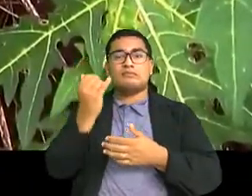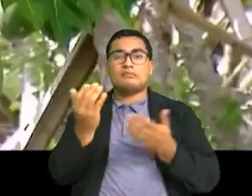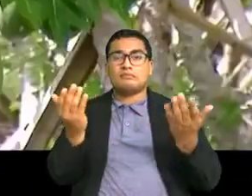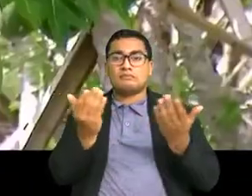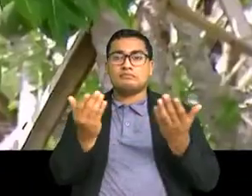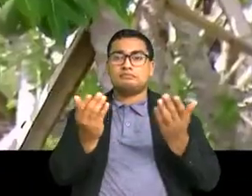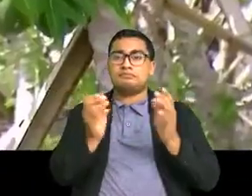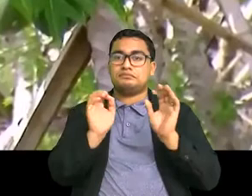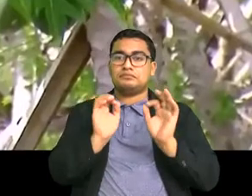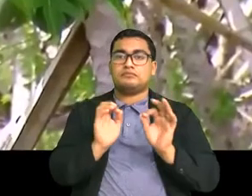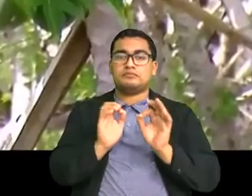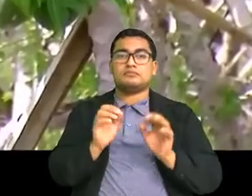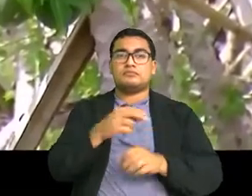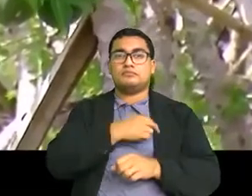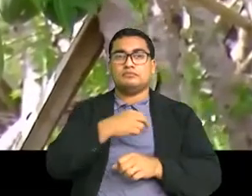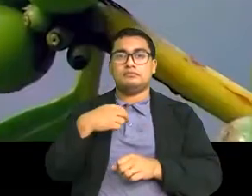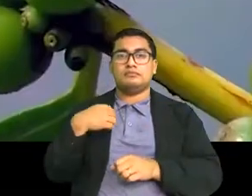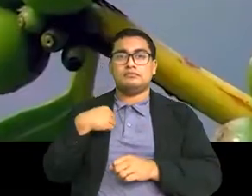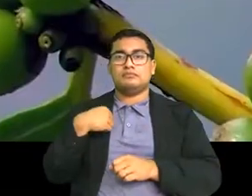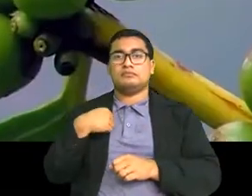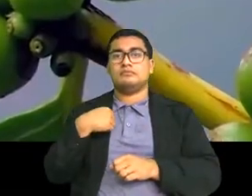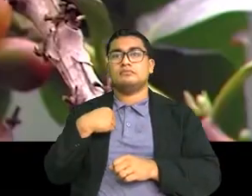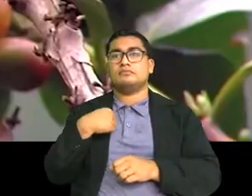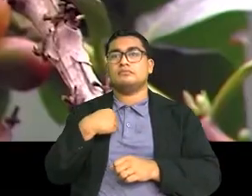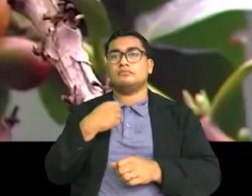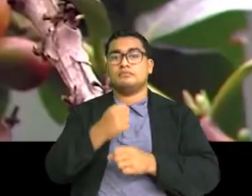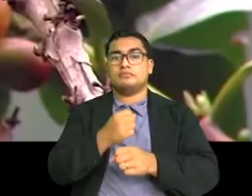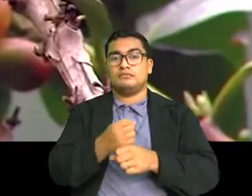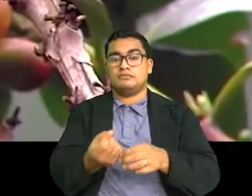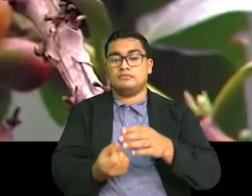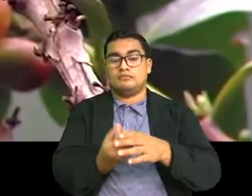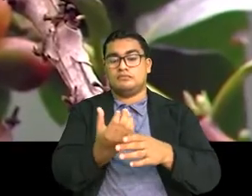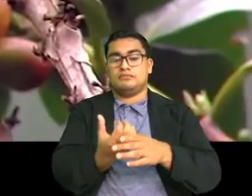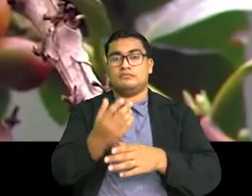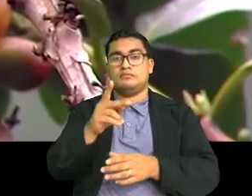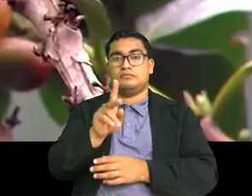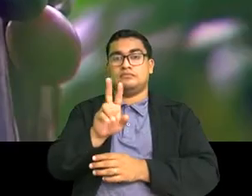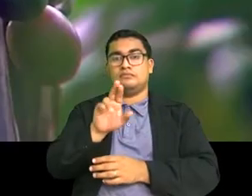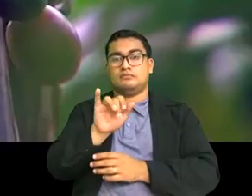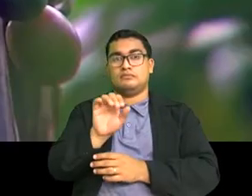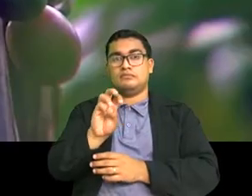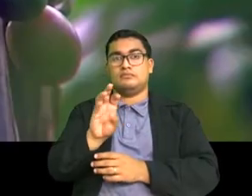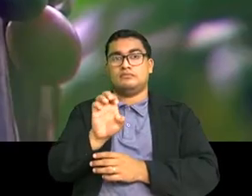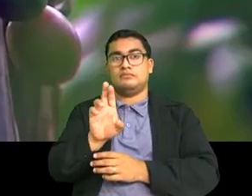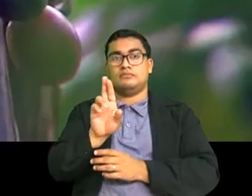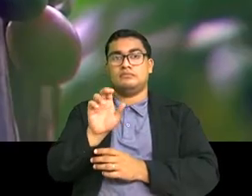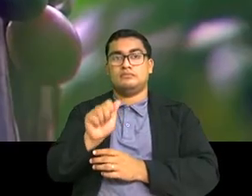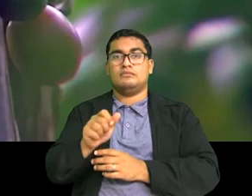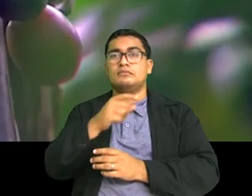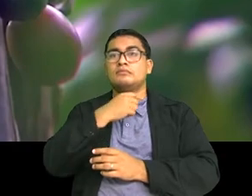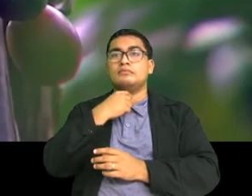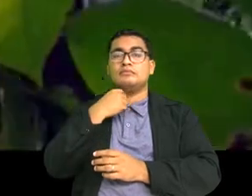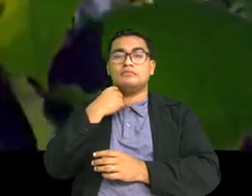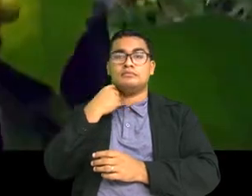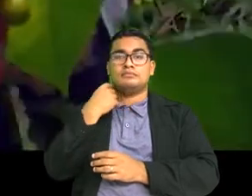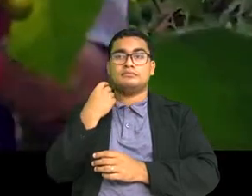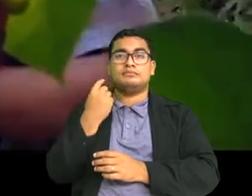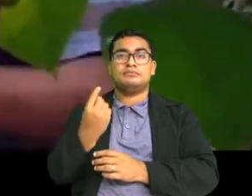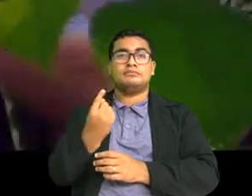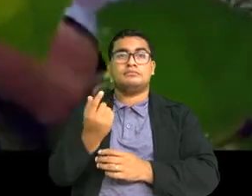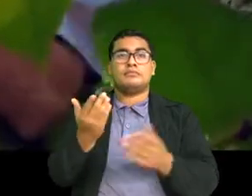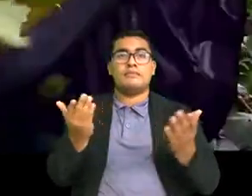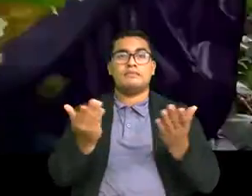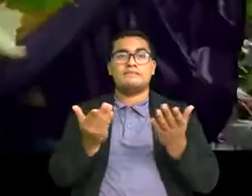planteamientos y objetivos alcanzados hasta este momento a partir de la cosecha de primera realmente no